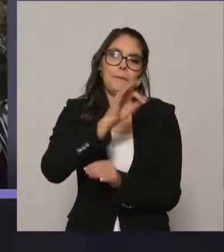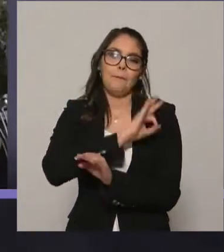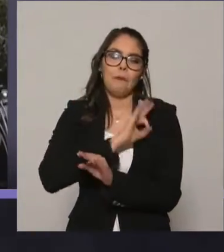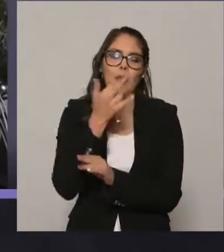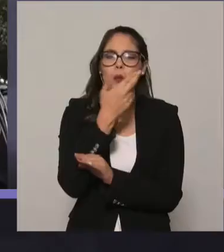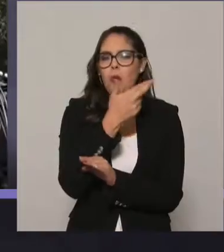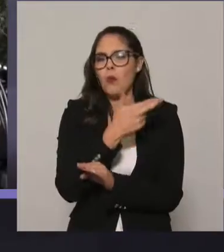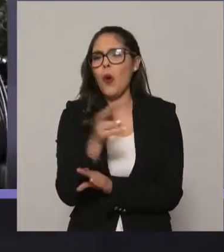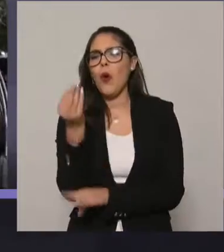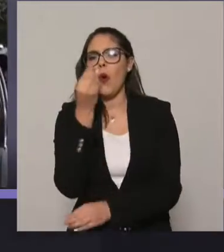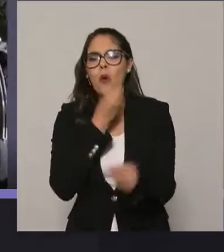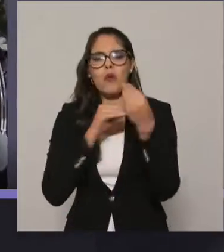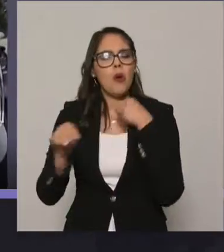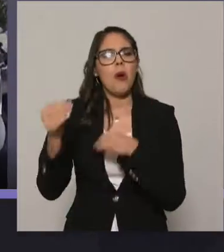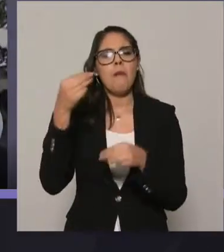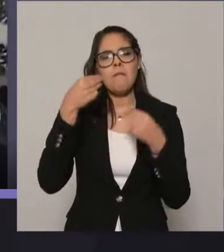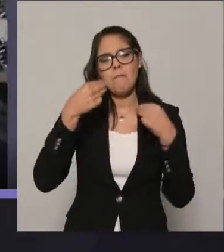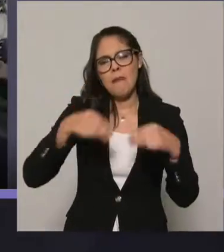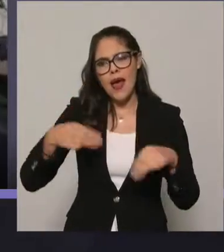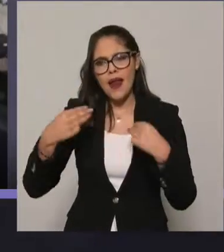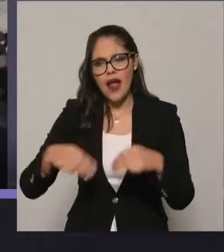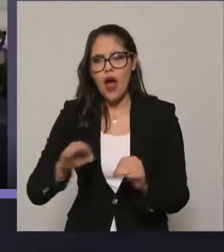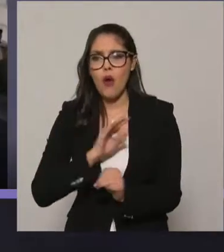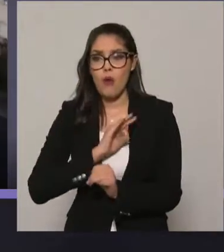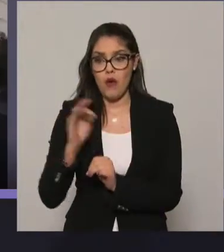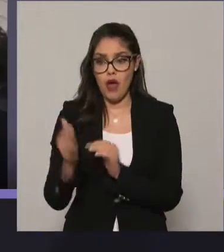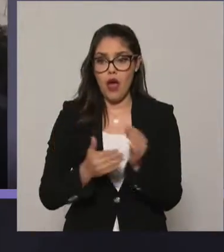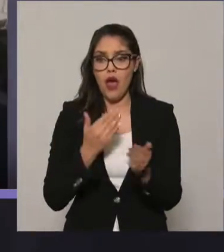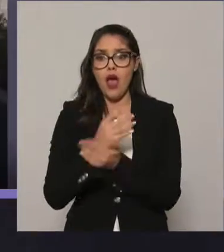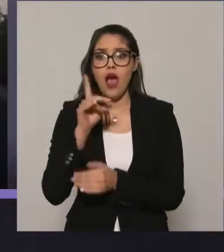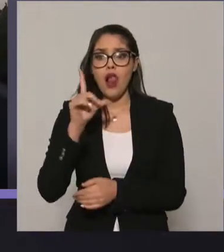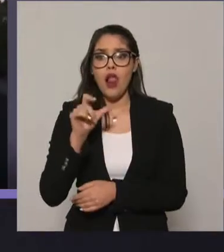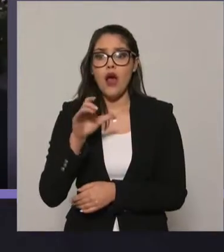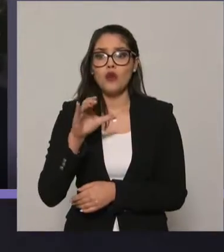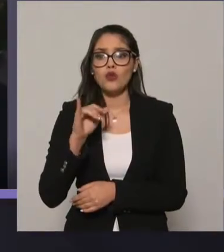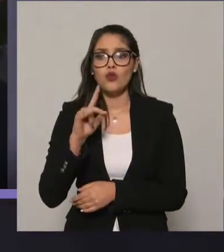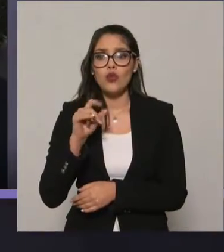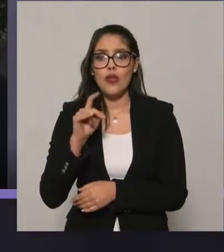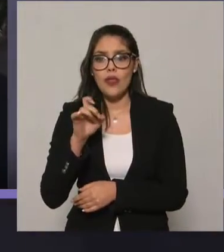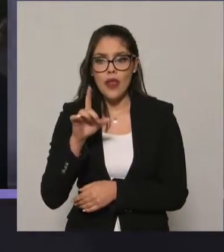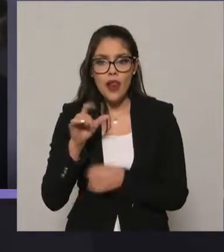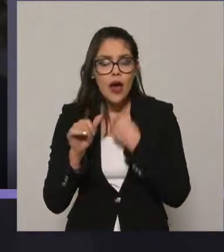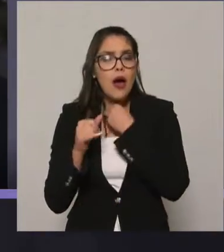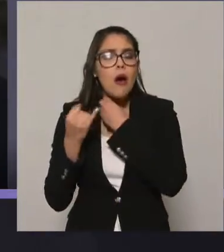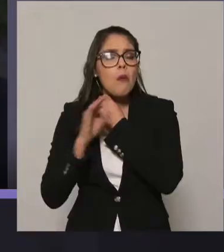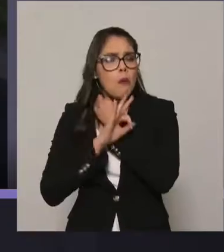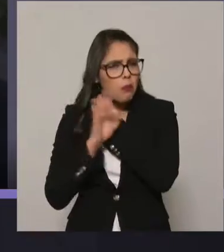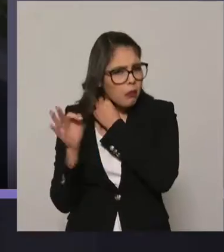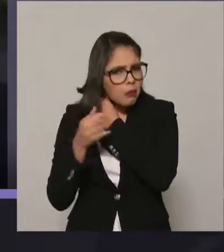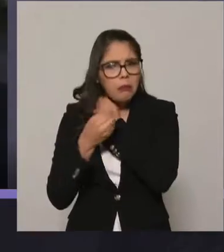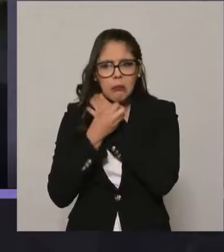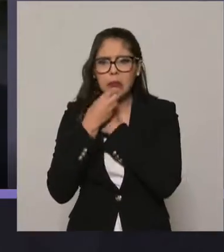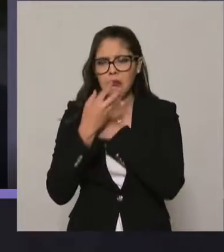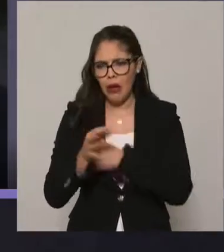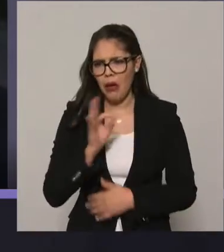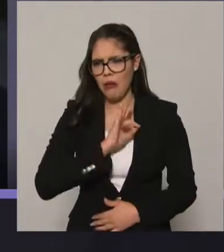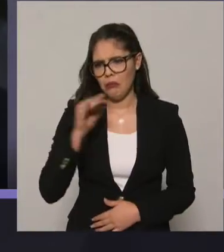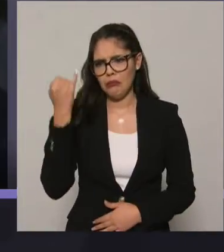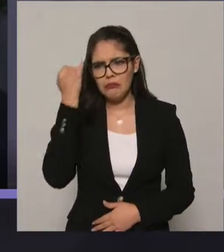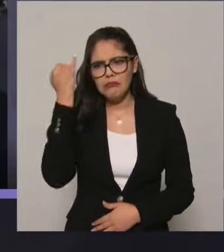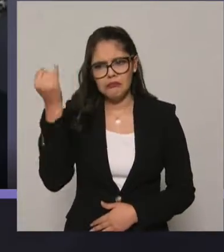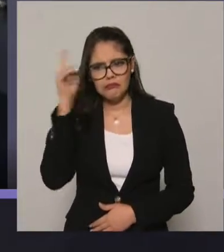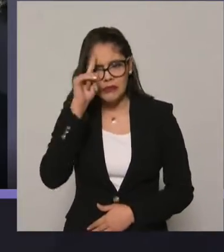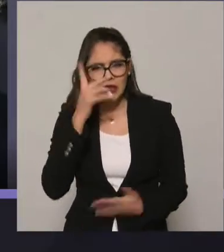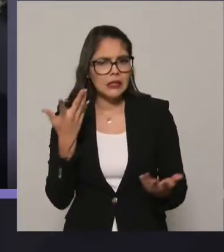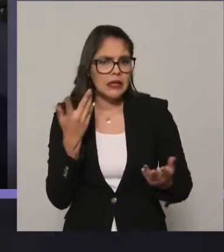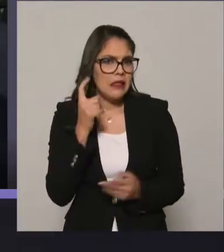fonda, en algún mercado. Puedes llegar inclusive hasta la Ciudadela a comprar tus artesanías de regreso. Eso sería una propuesta. ¿Qué te parece?